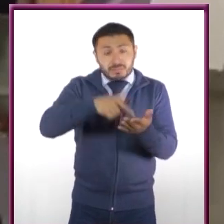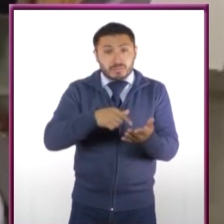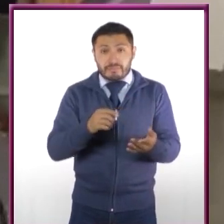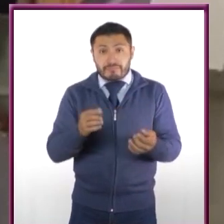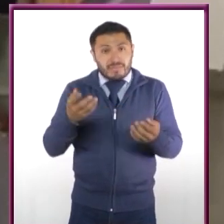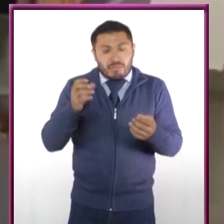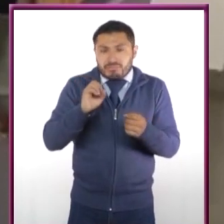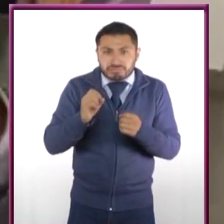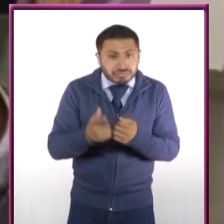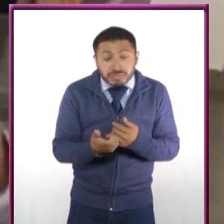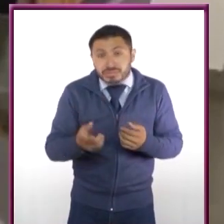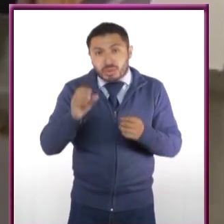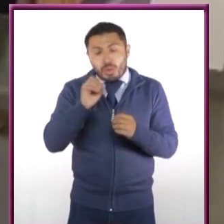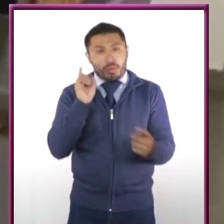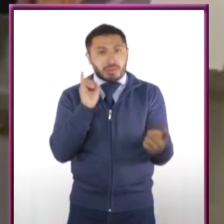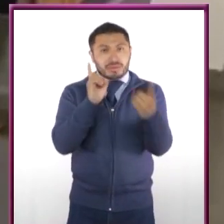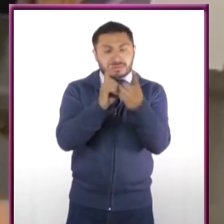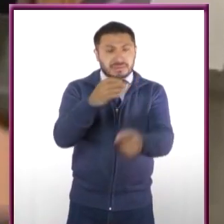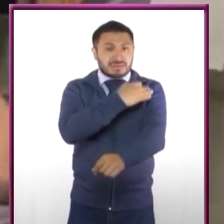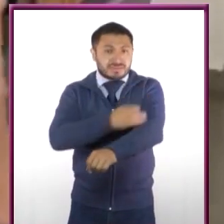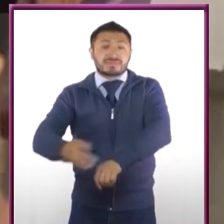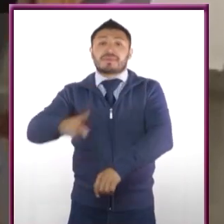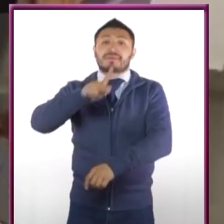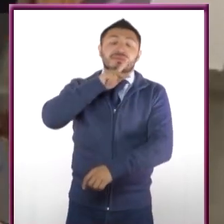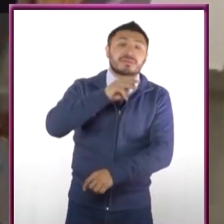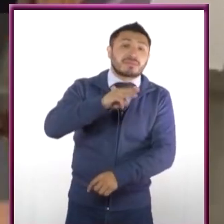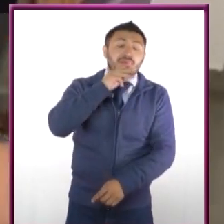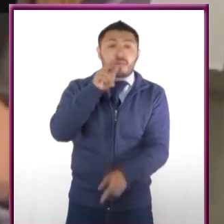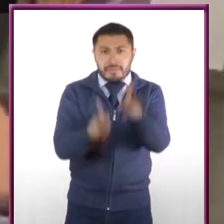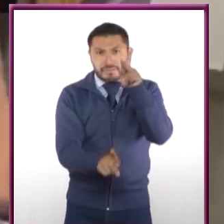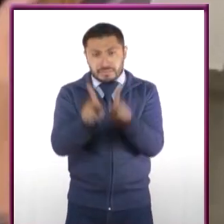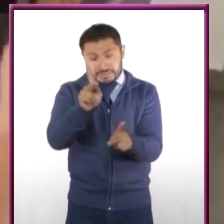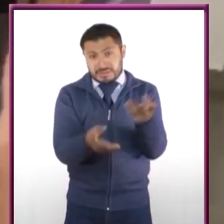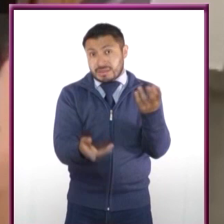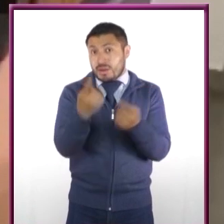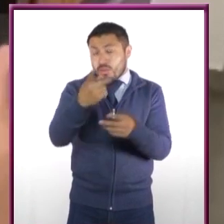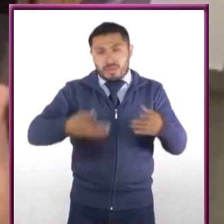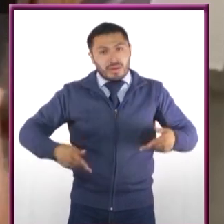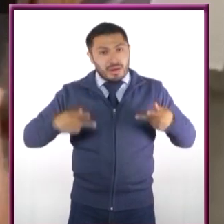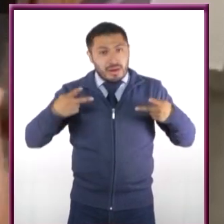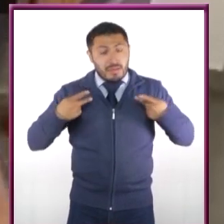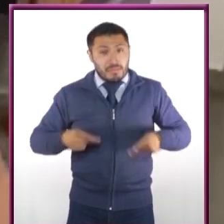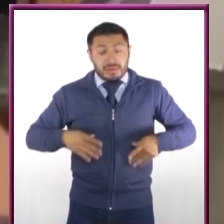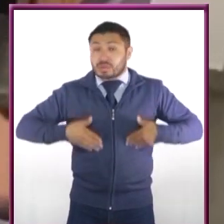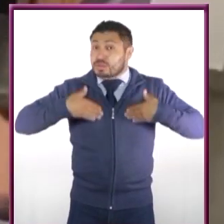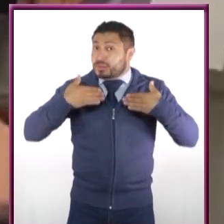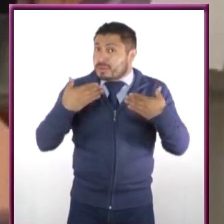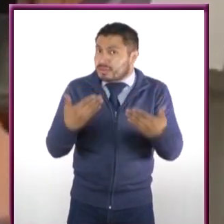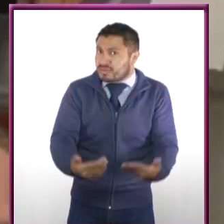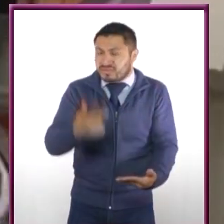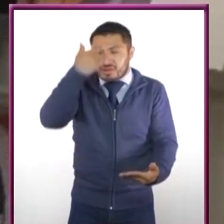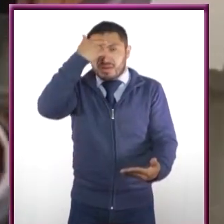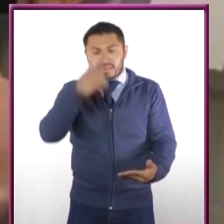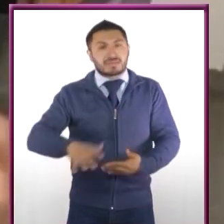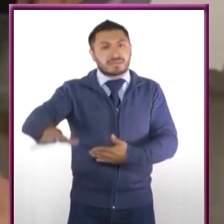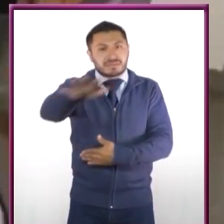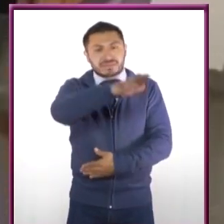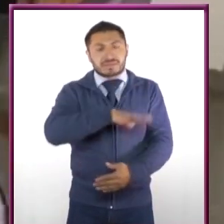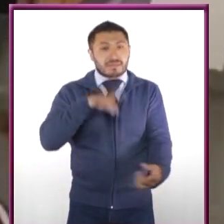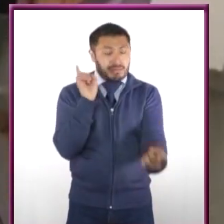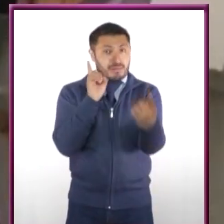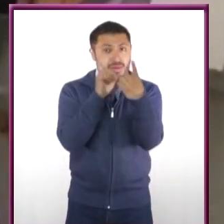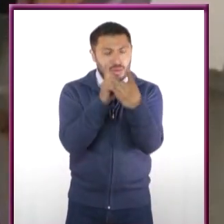acudan, o acérquense a sus padres, comenten la situación o alguna persona de confianza para que los